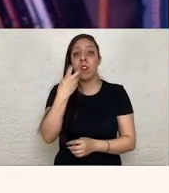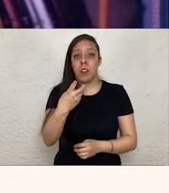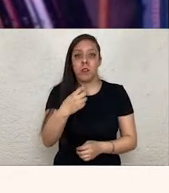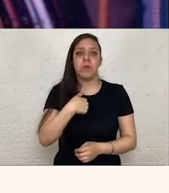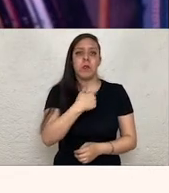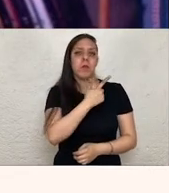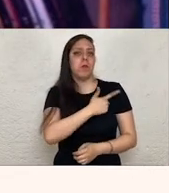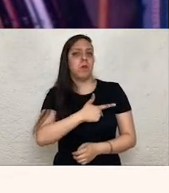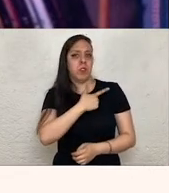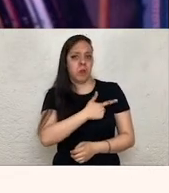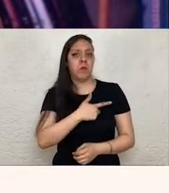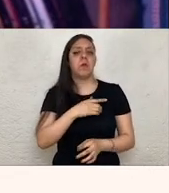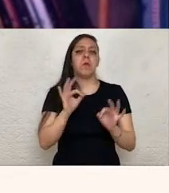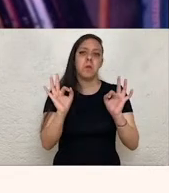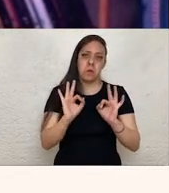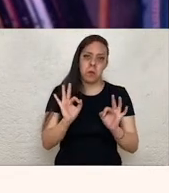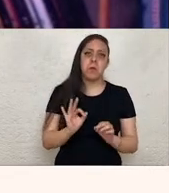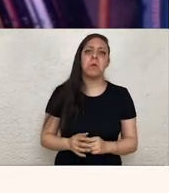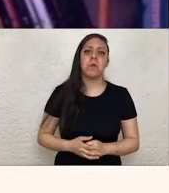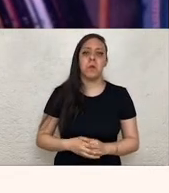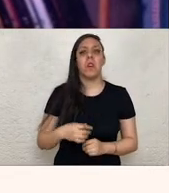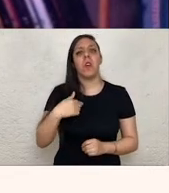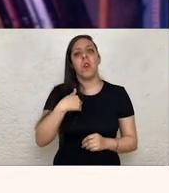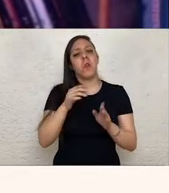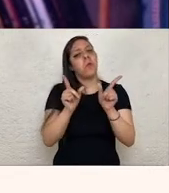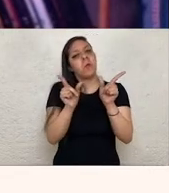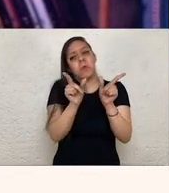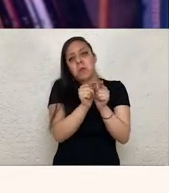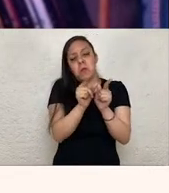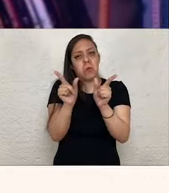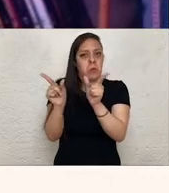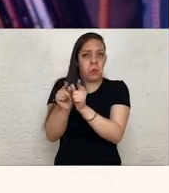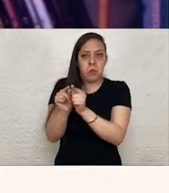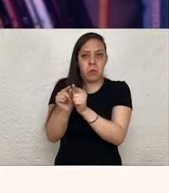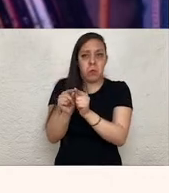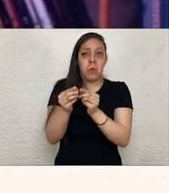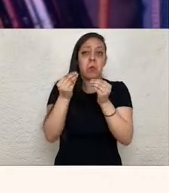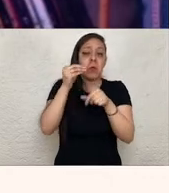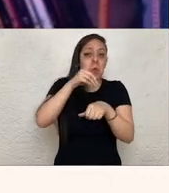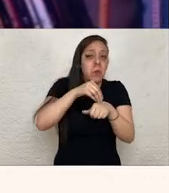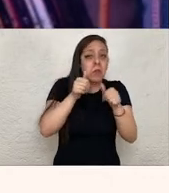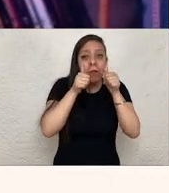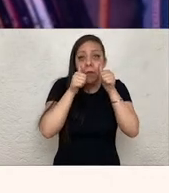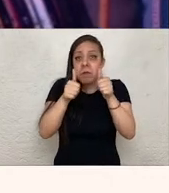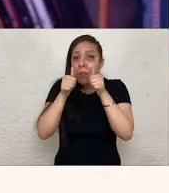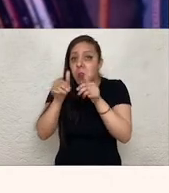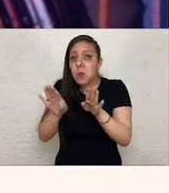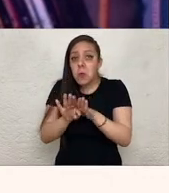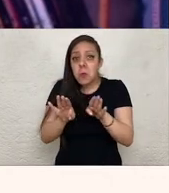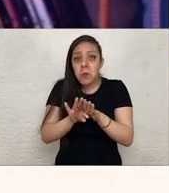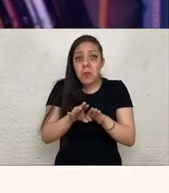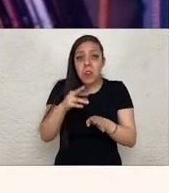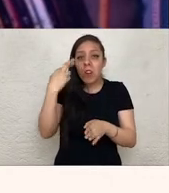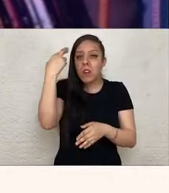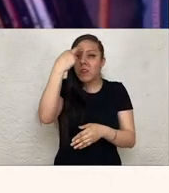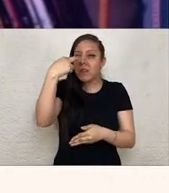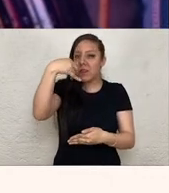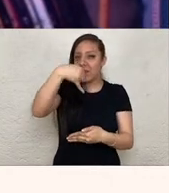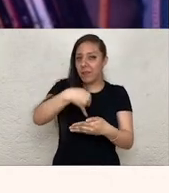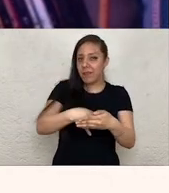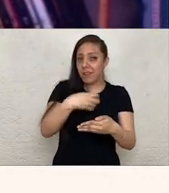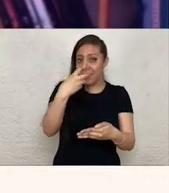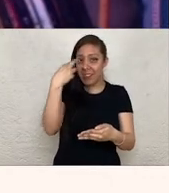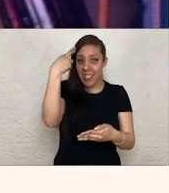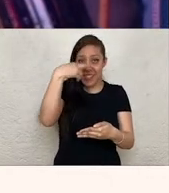recientes. A mí me gustaría que pudiéramos quizá un poco concluir con escuchándolas